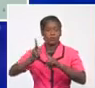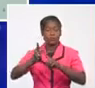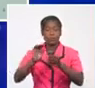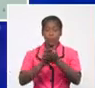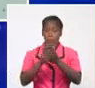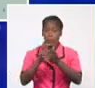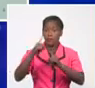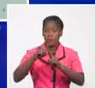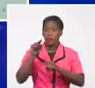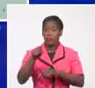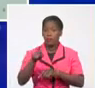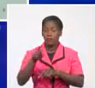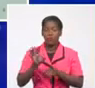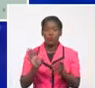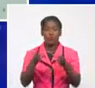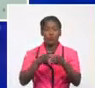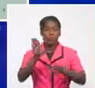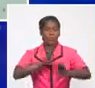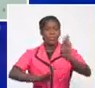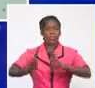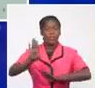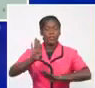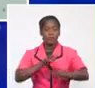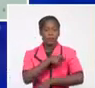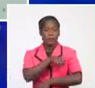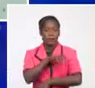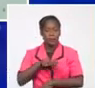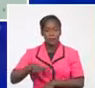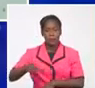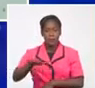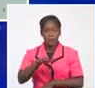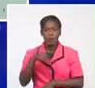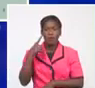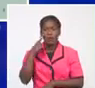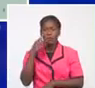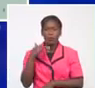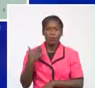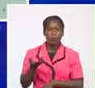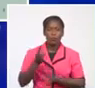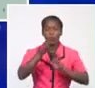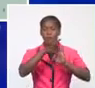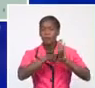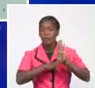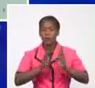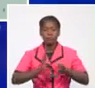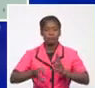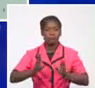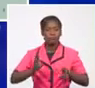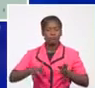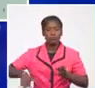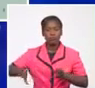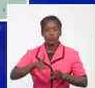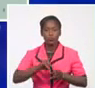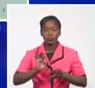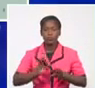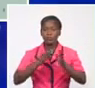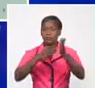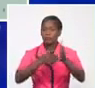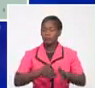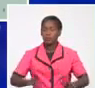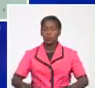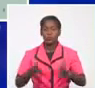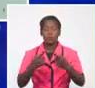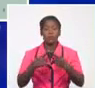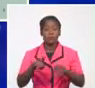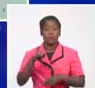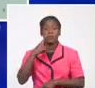el Consejo de Defensa, el pronunciamiento, las medidas que se vienen tomando, pero de todas formas todavía con